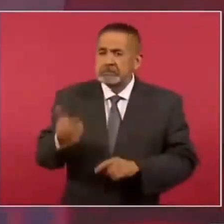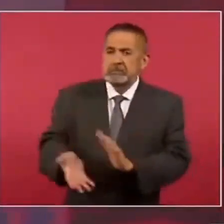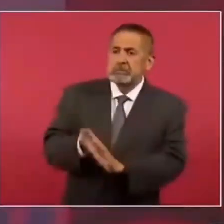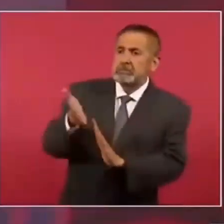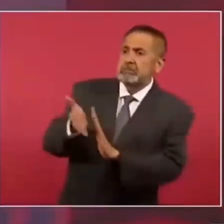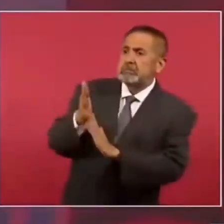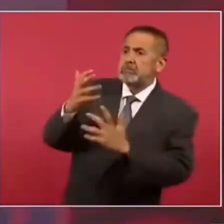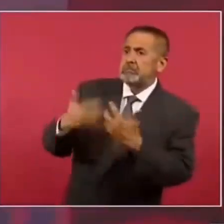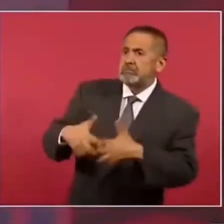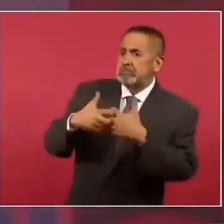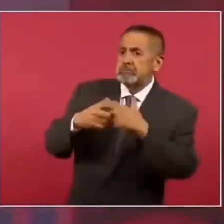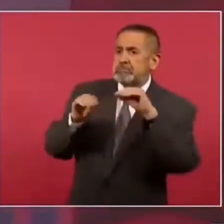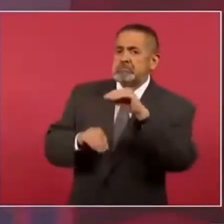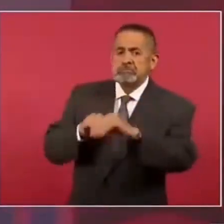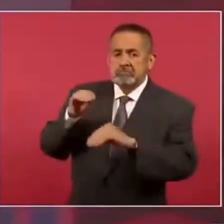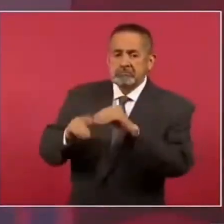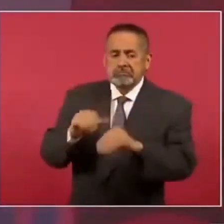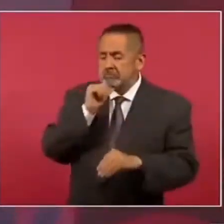una